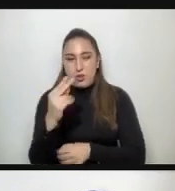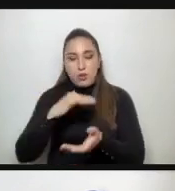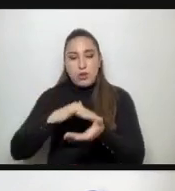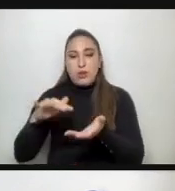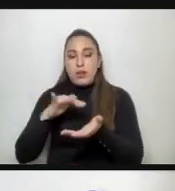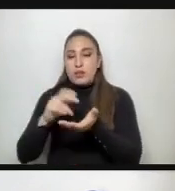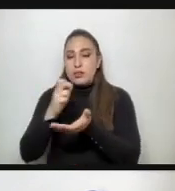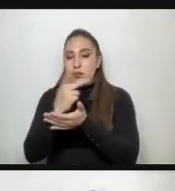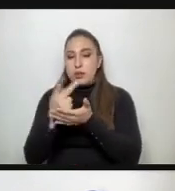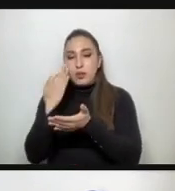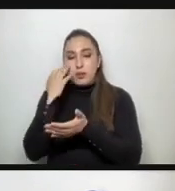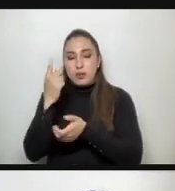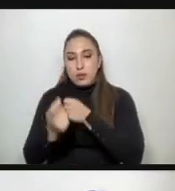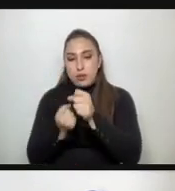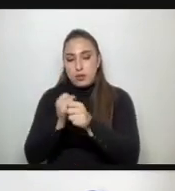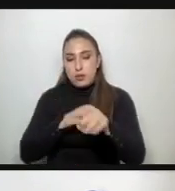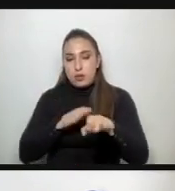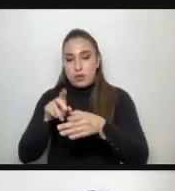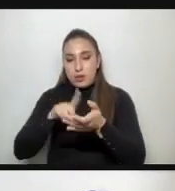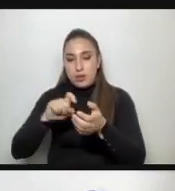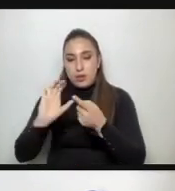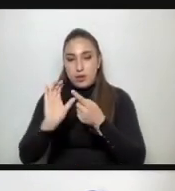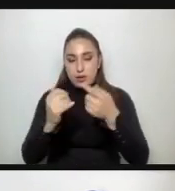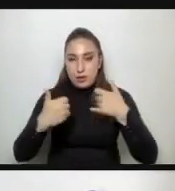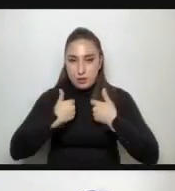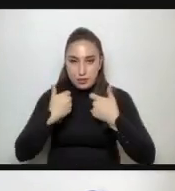anual de trabajo de la Comisión de Juventud.